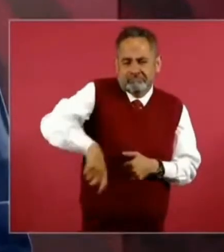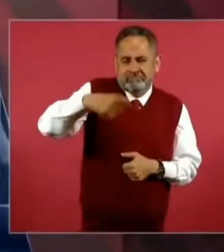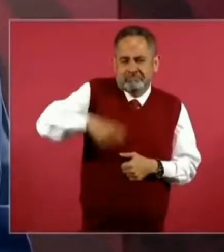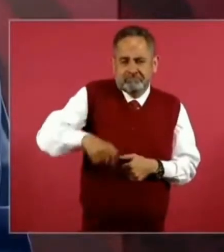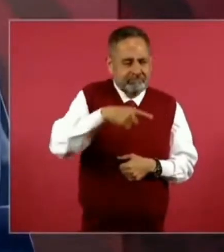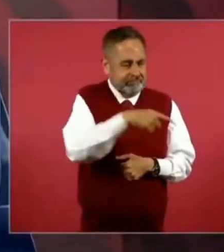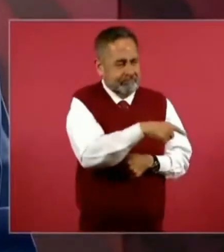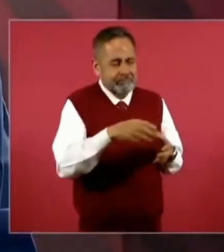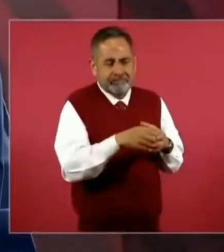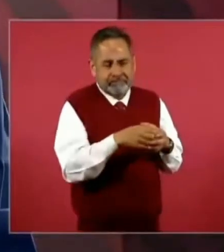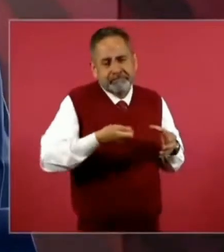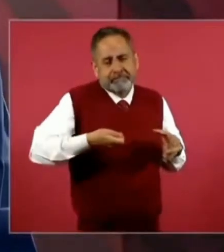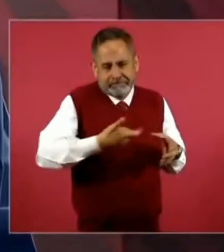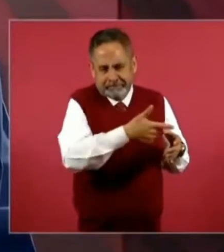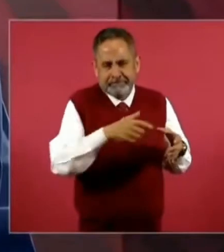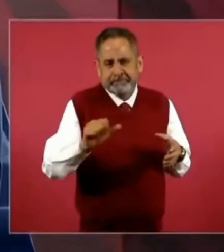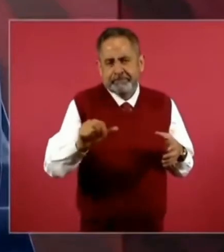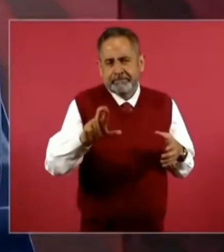Entonces,